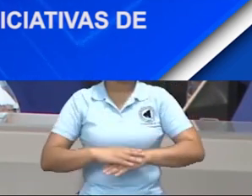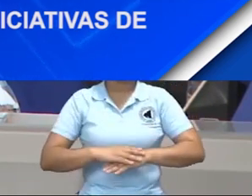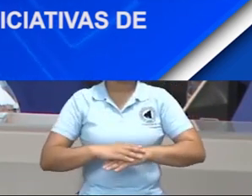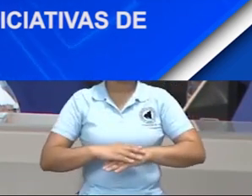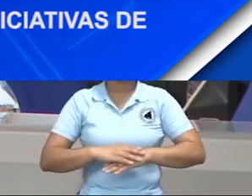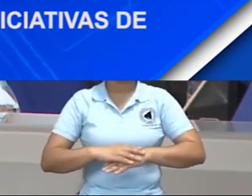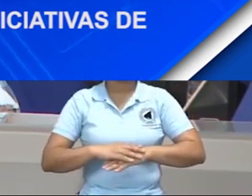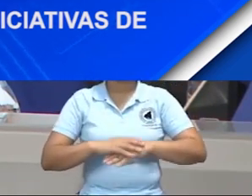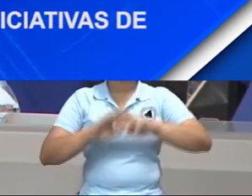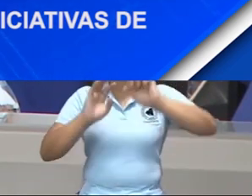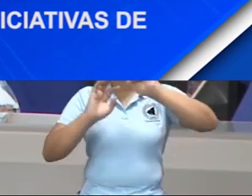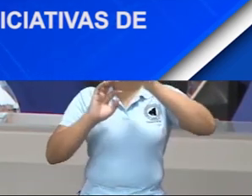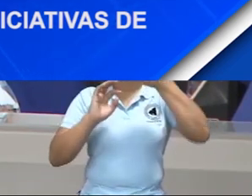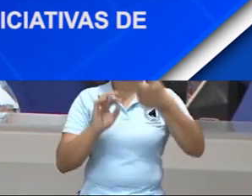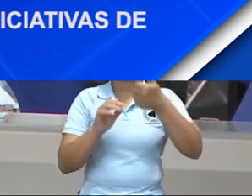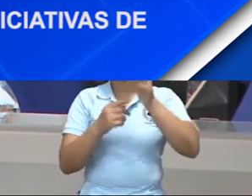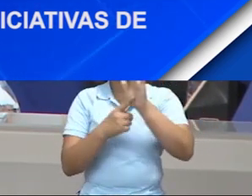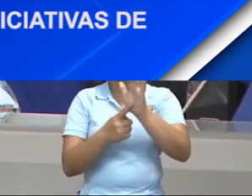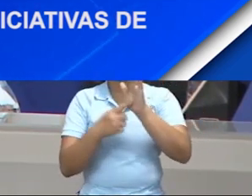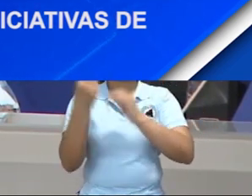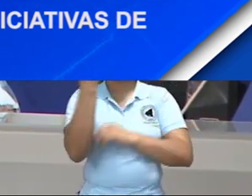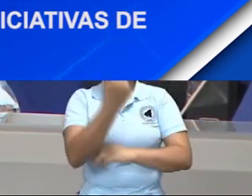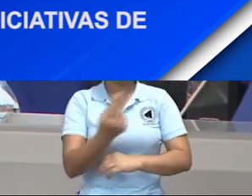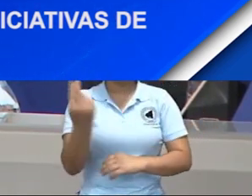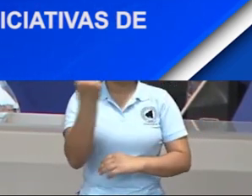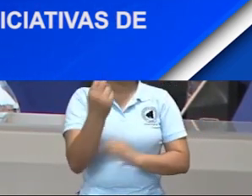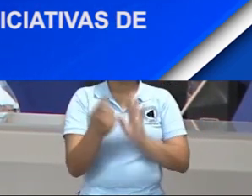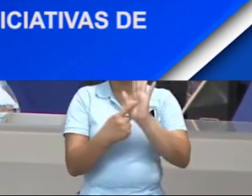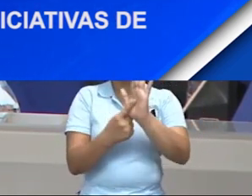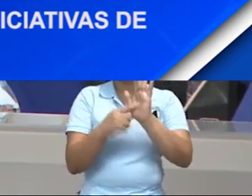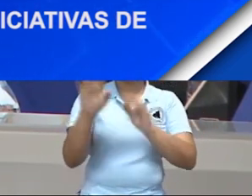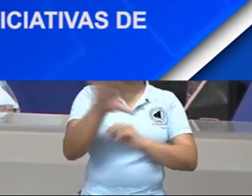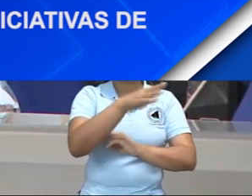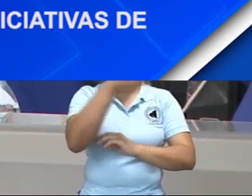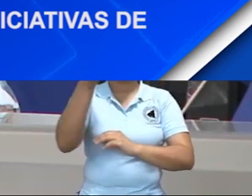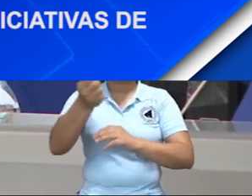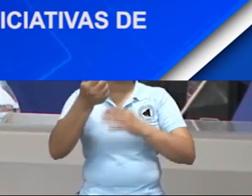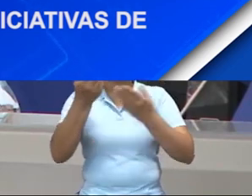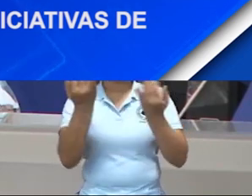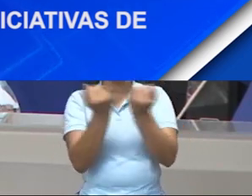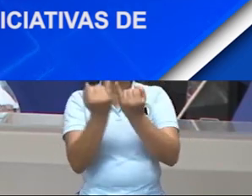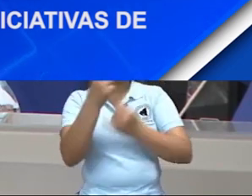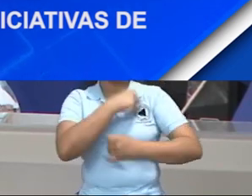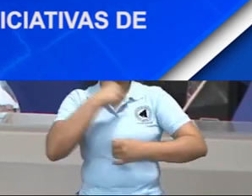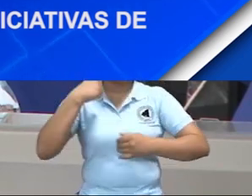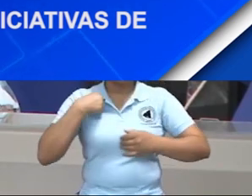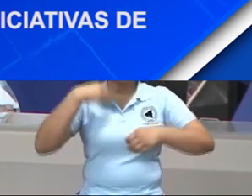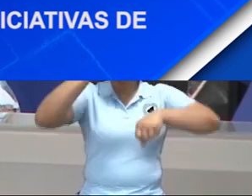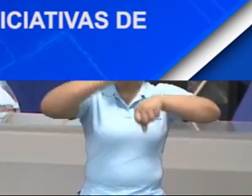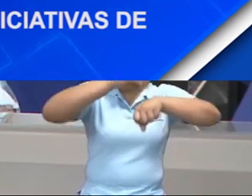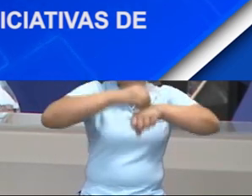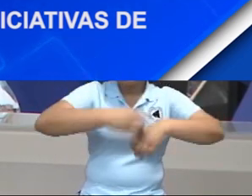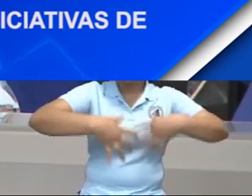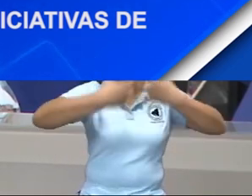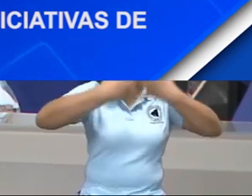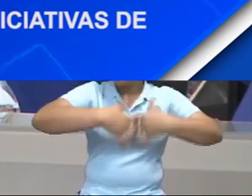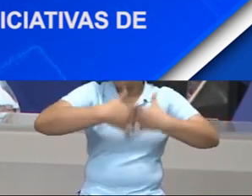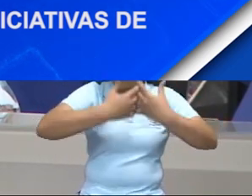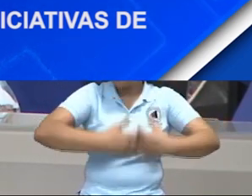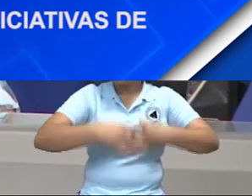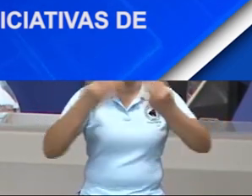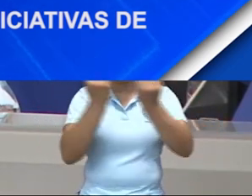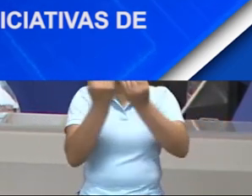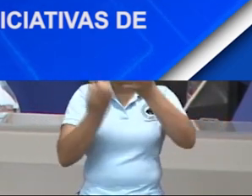Sexto, producción de radioisótopos y su aplicación en la industria, medicina y en